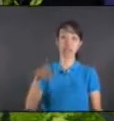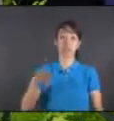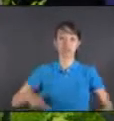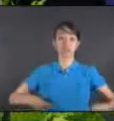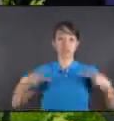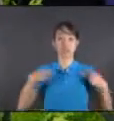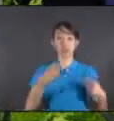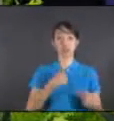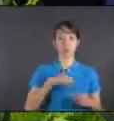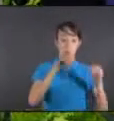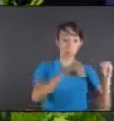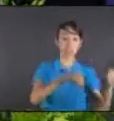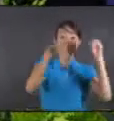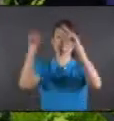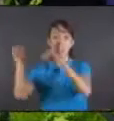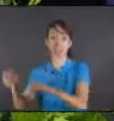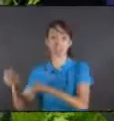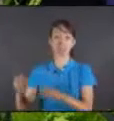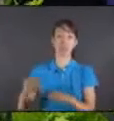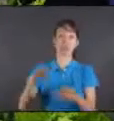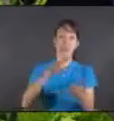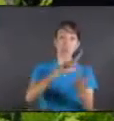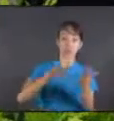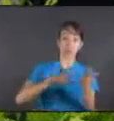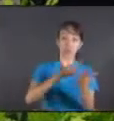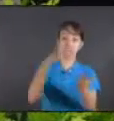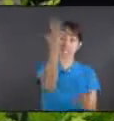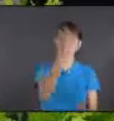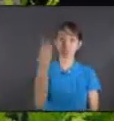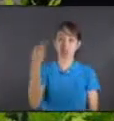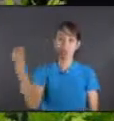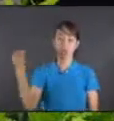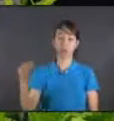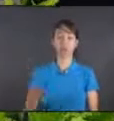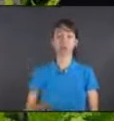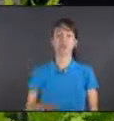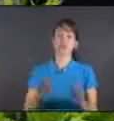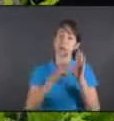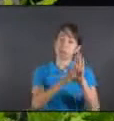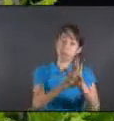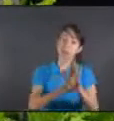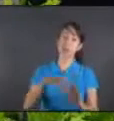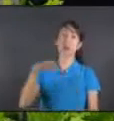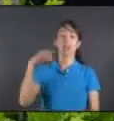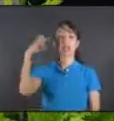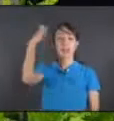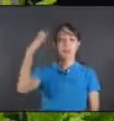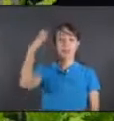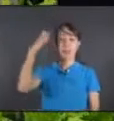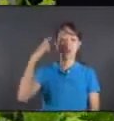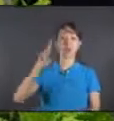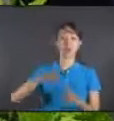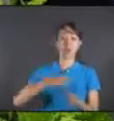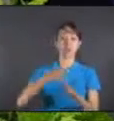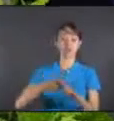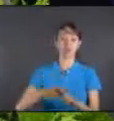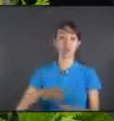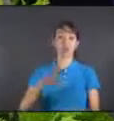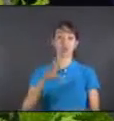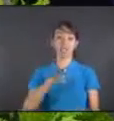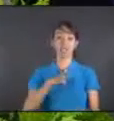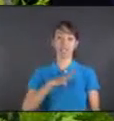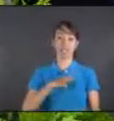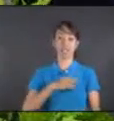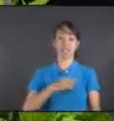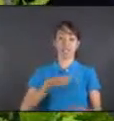Que yo prácticamente, eso es lo que siento que me está pasando a mí también, un traslado dimensional. He entendido que, por ejemplo,